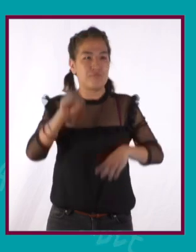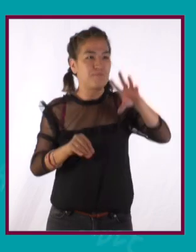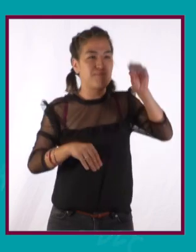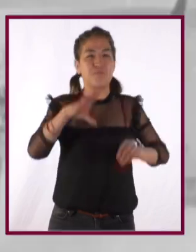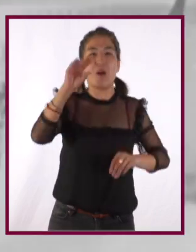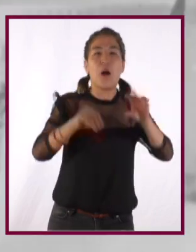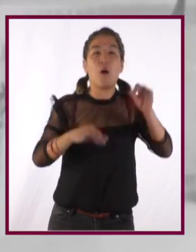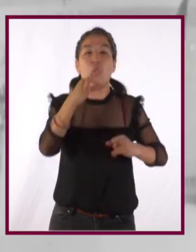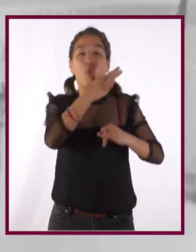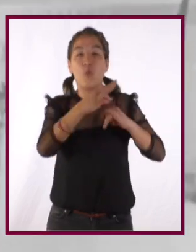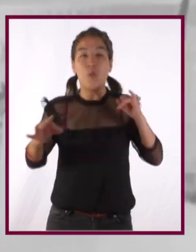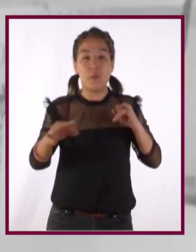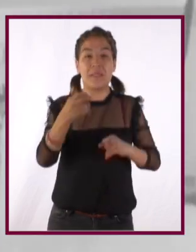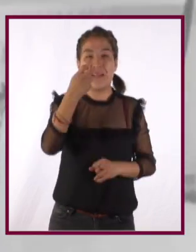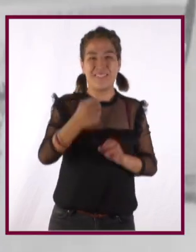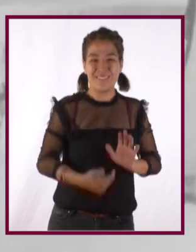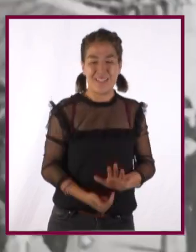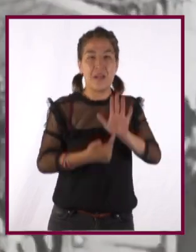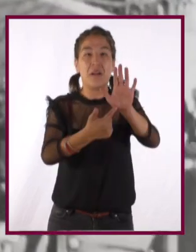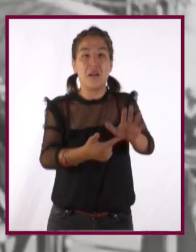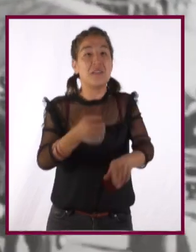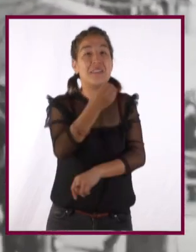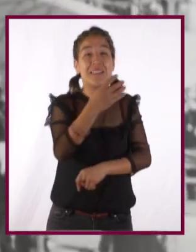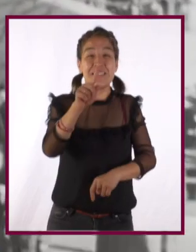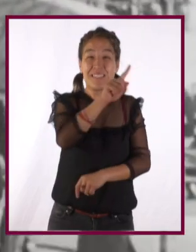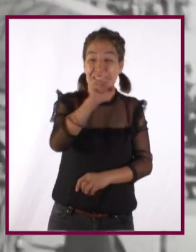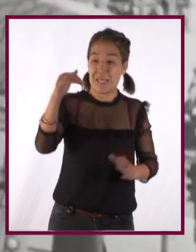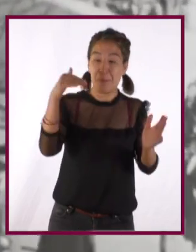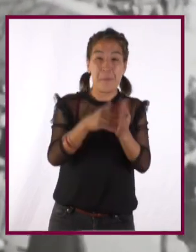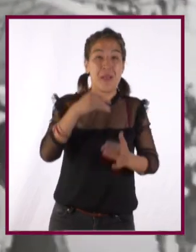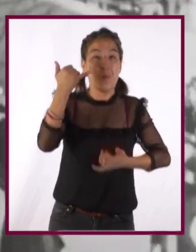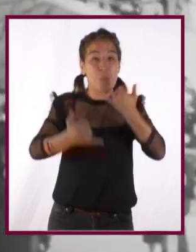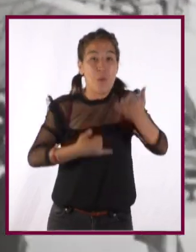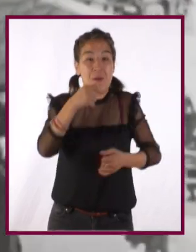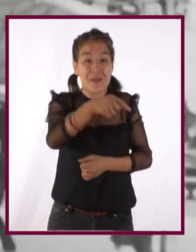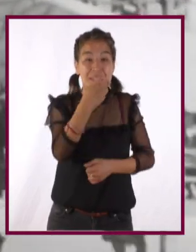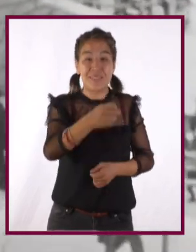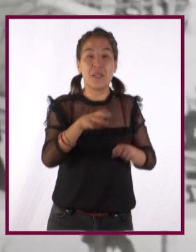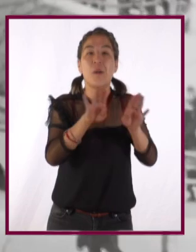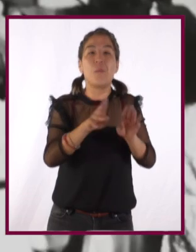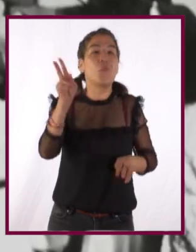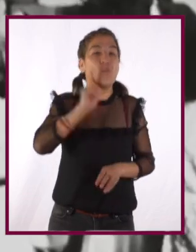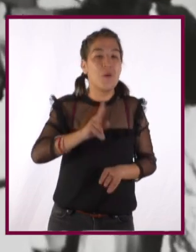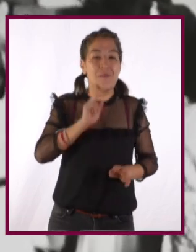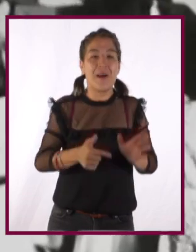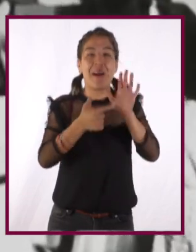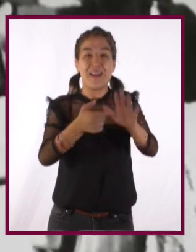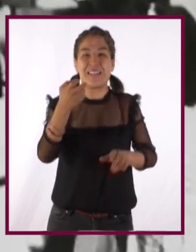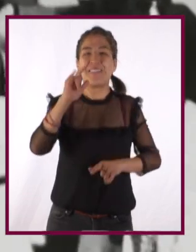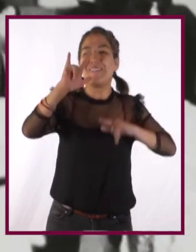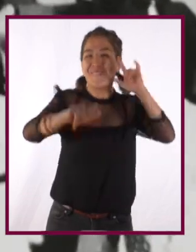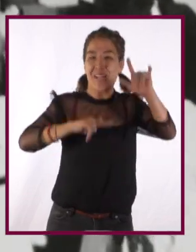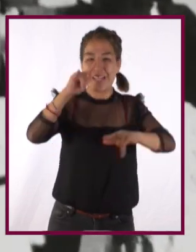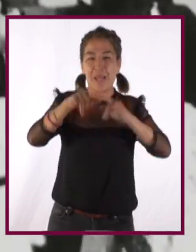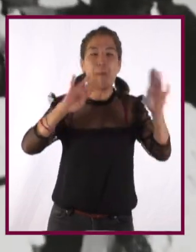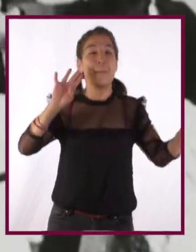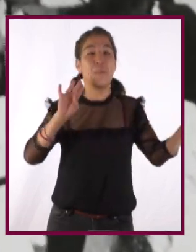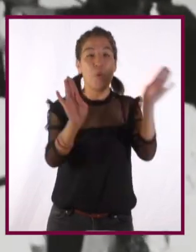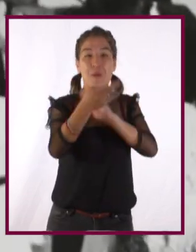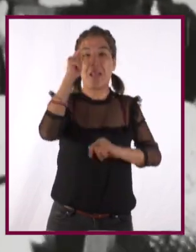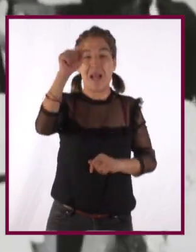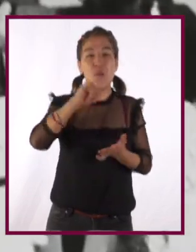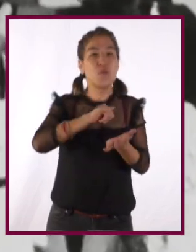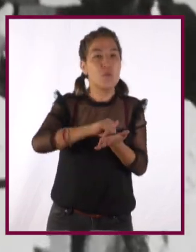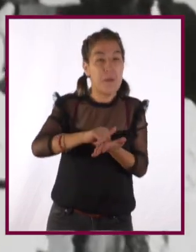un foco. Para cuando Nimatron fue presentada, se jugaron 100,000 partidas durante su exhibición en la Feria Mundial de